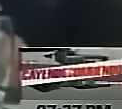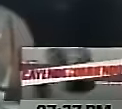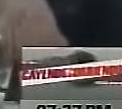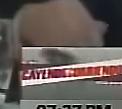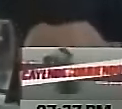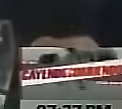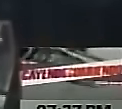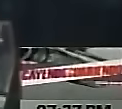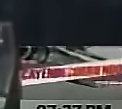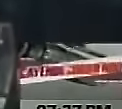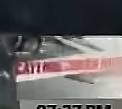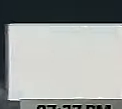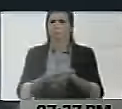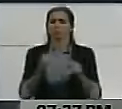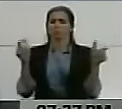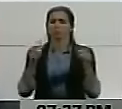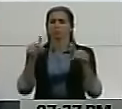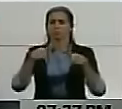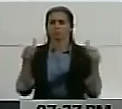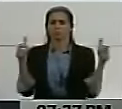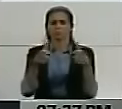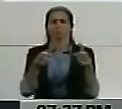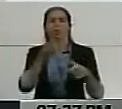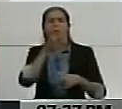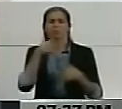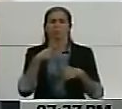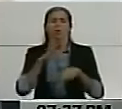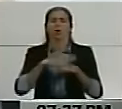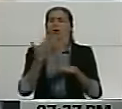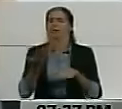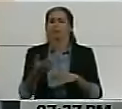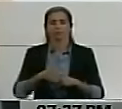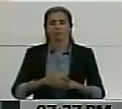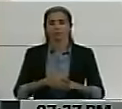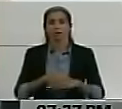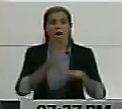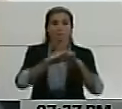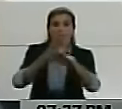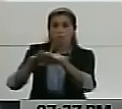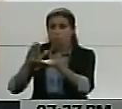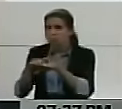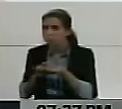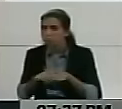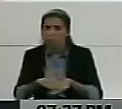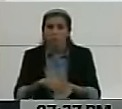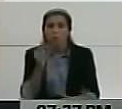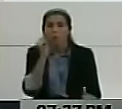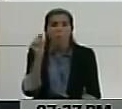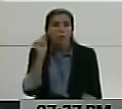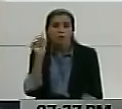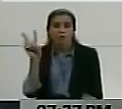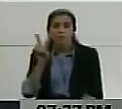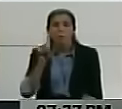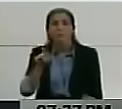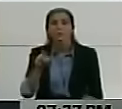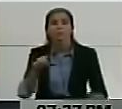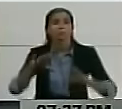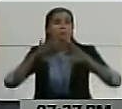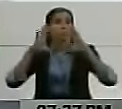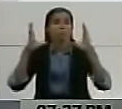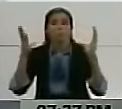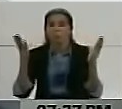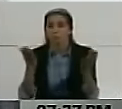El motivo de esta declaración es para alertar no solamente a los venezolanos, sino a la comunidad